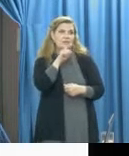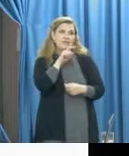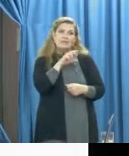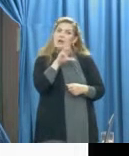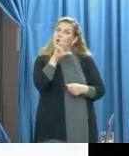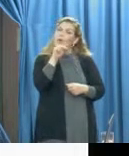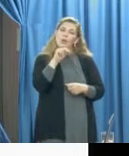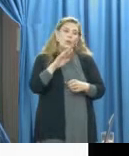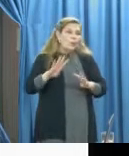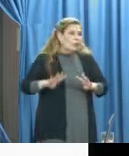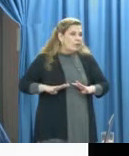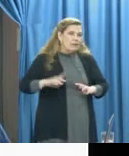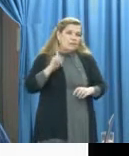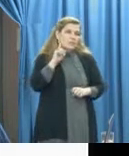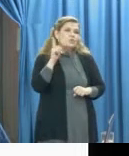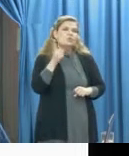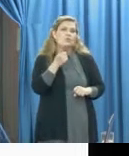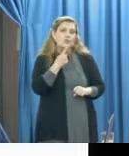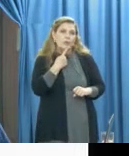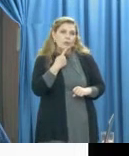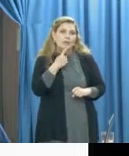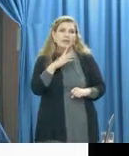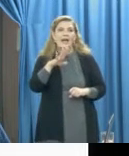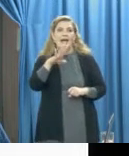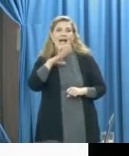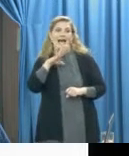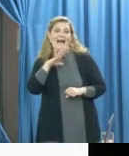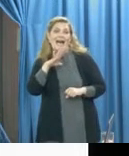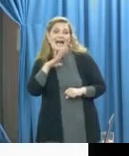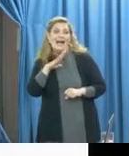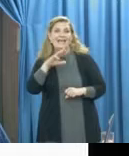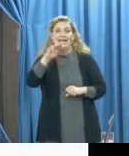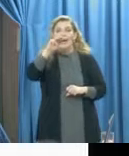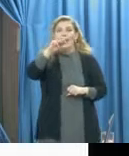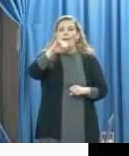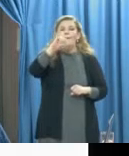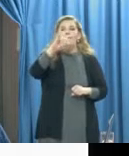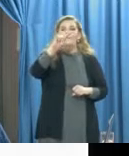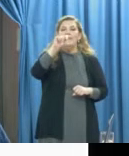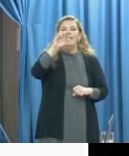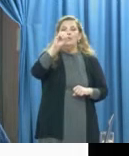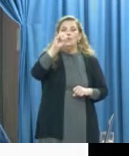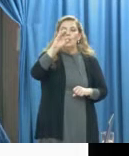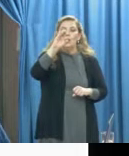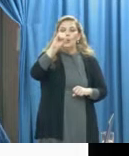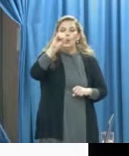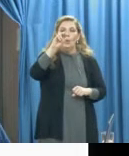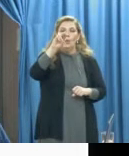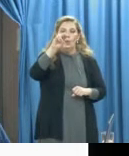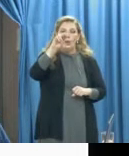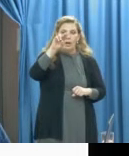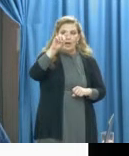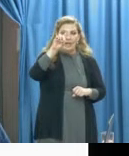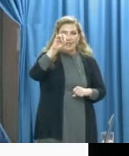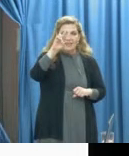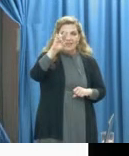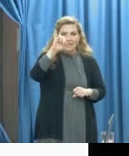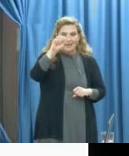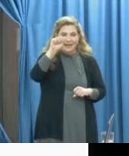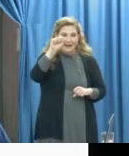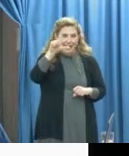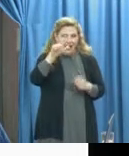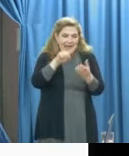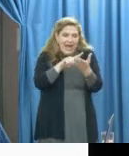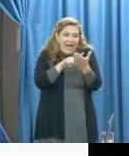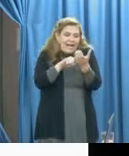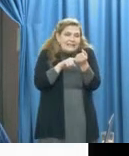frecuente este tipo de sordera. Tenemos la sordera mitocondrial, mucho menos frecuente. Esta se descubrió hace